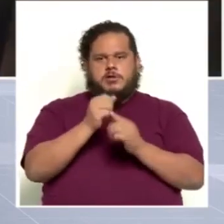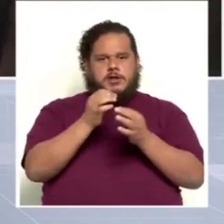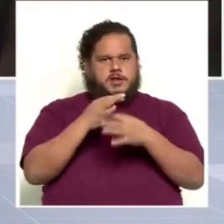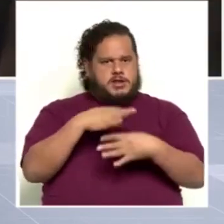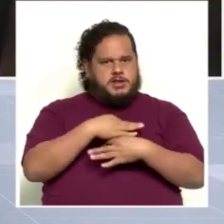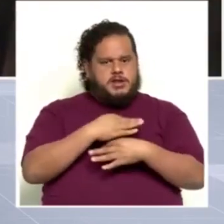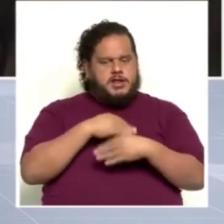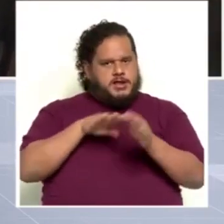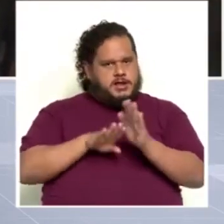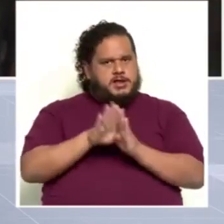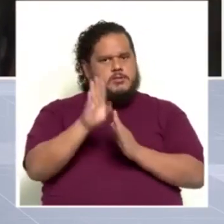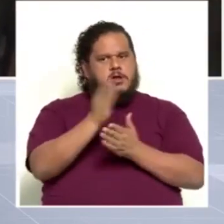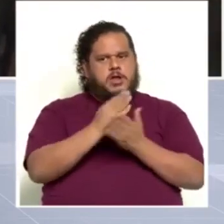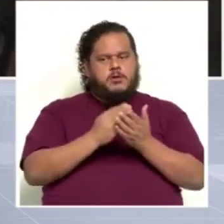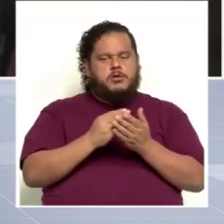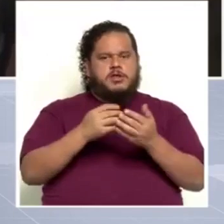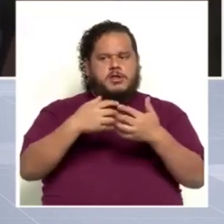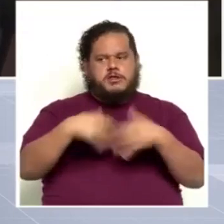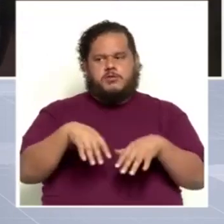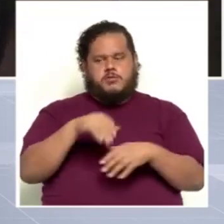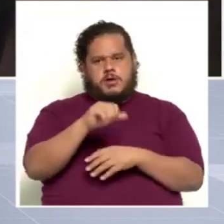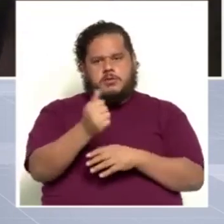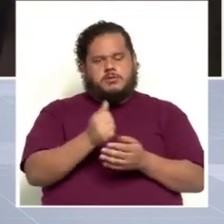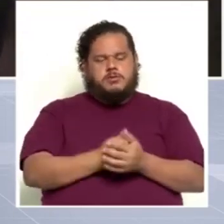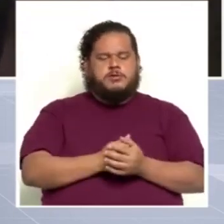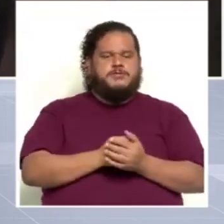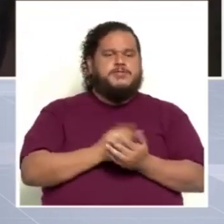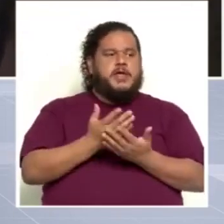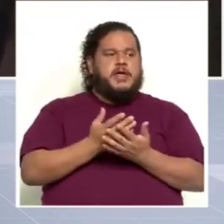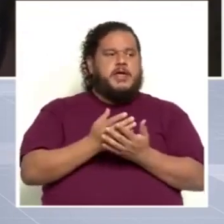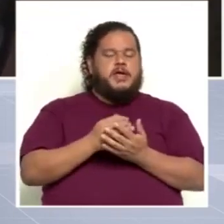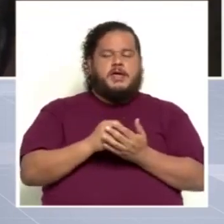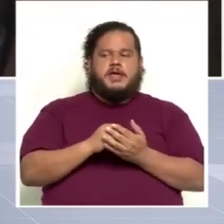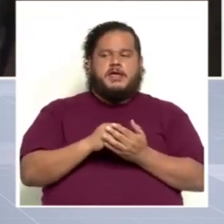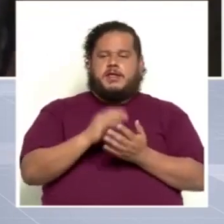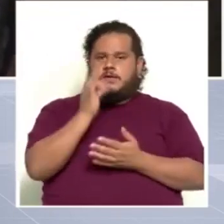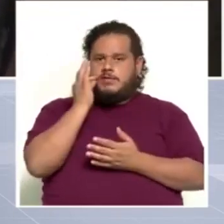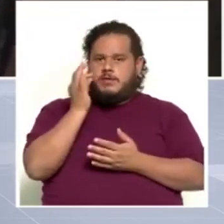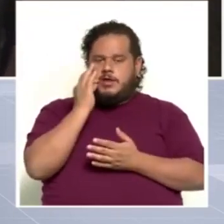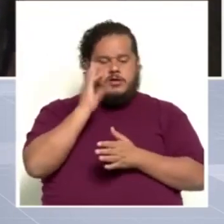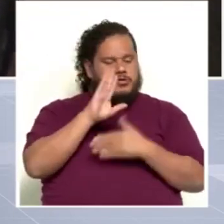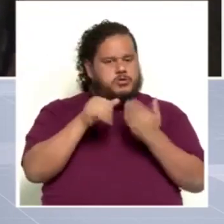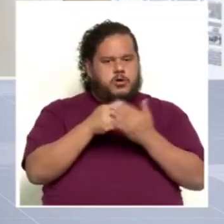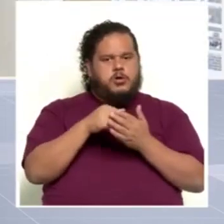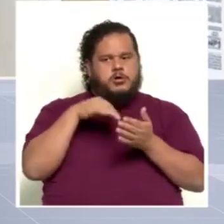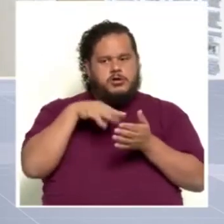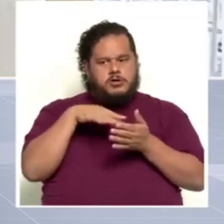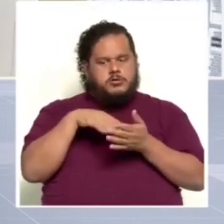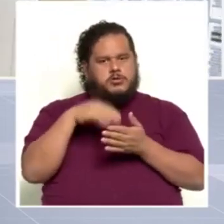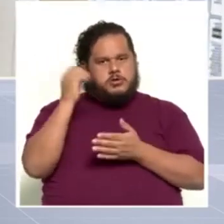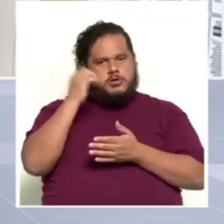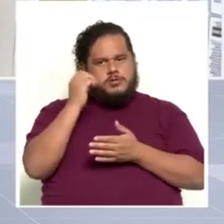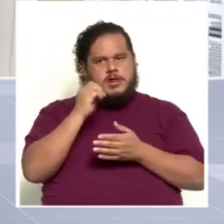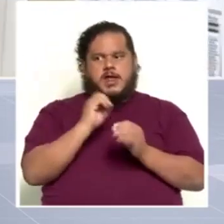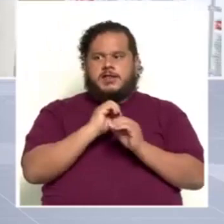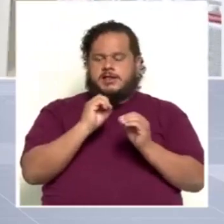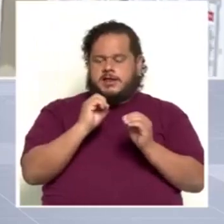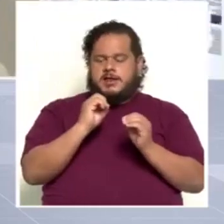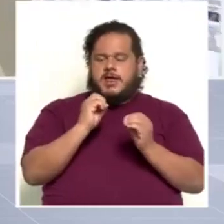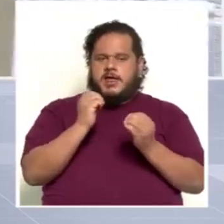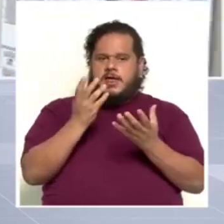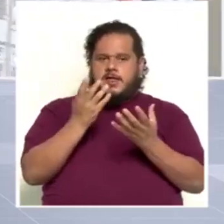a algunos y derrumba a otros. En el caso de don José María Figueres, bueno, todos los estudios de opinión, sin pretender, porque esto es